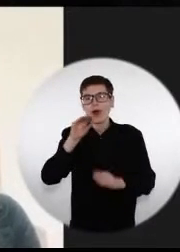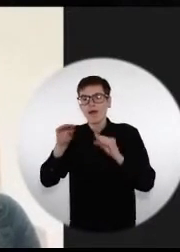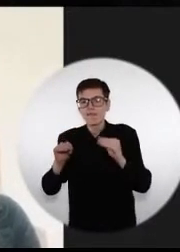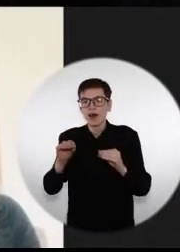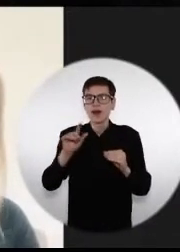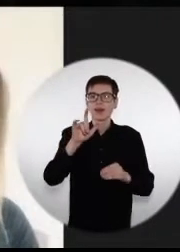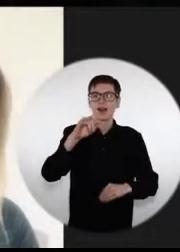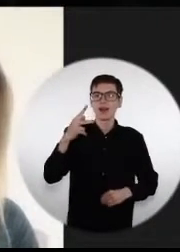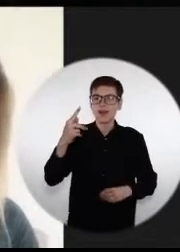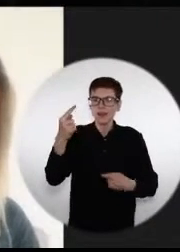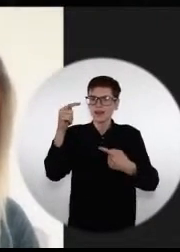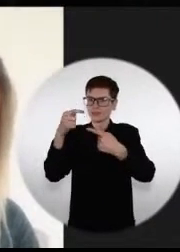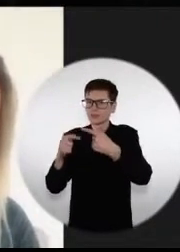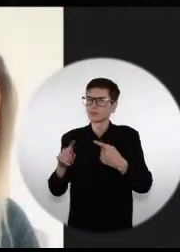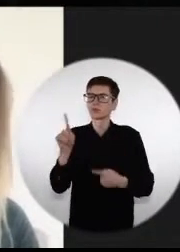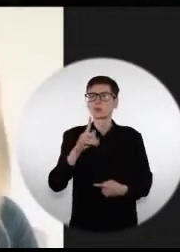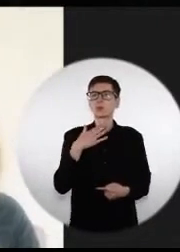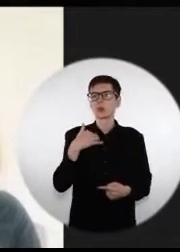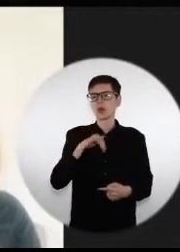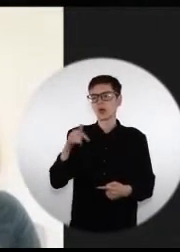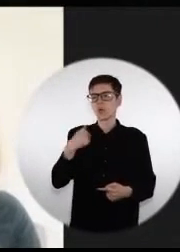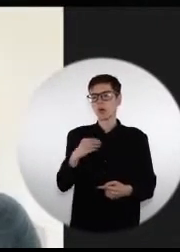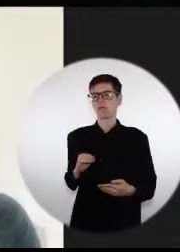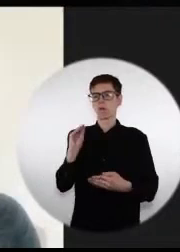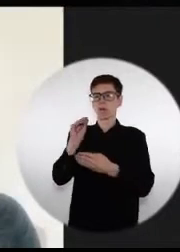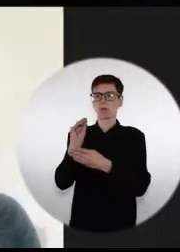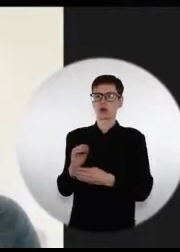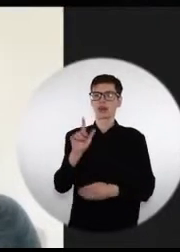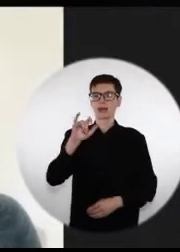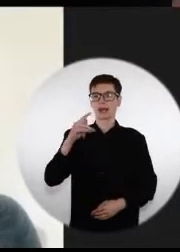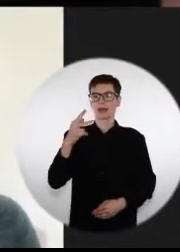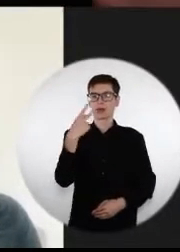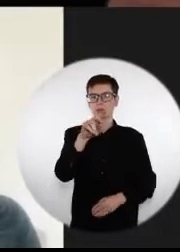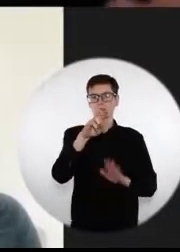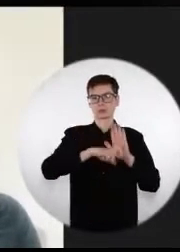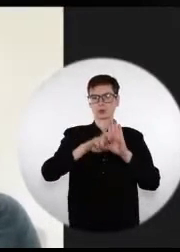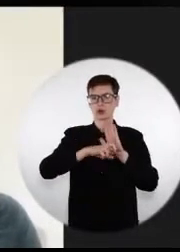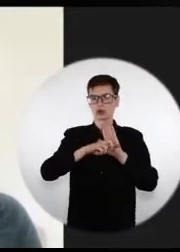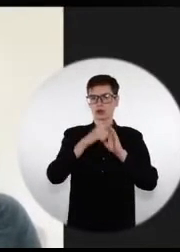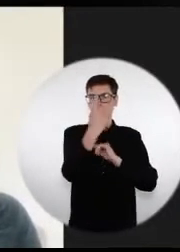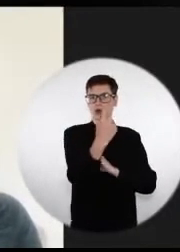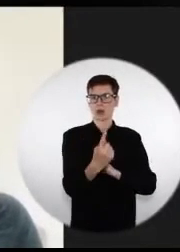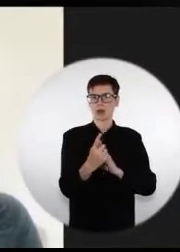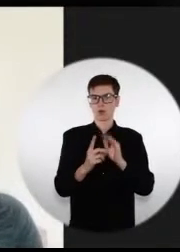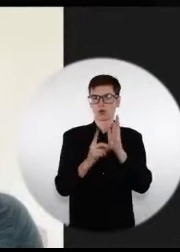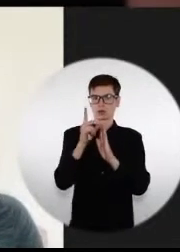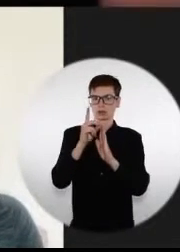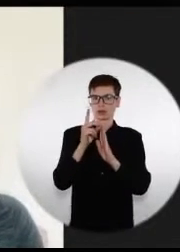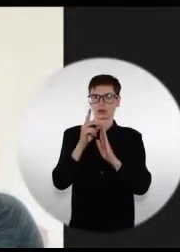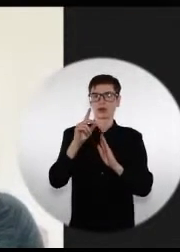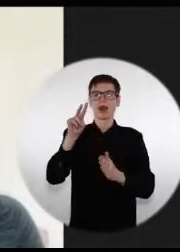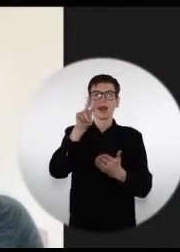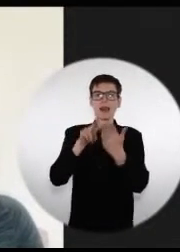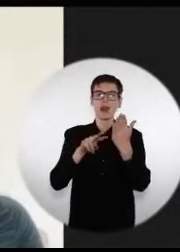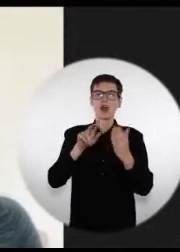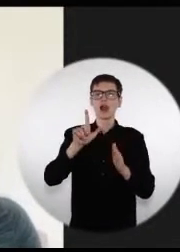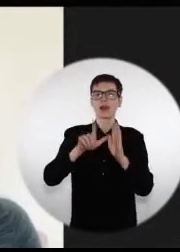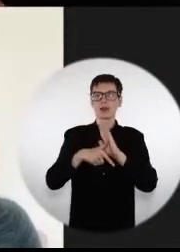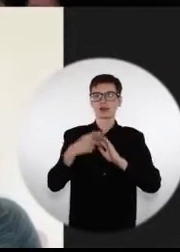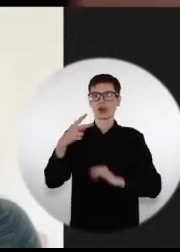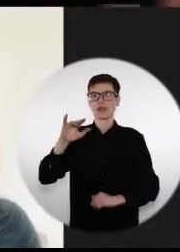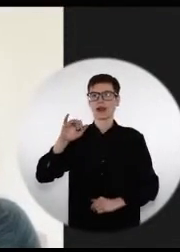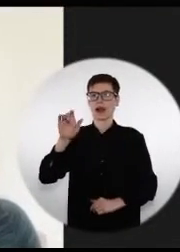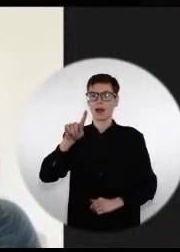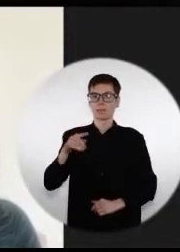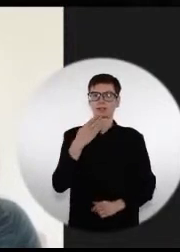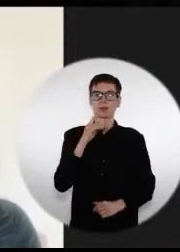y felicitarlos por todos los proyectos que están desarrollando no se preocupen de hablar de los links y esas cosas porque ahora en el videito vamos a poner